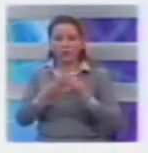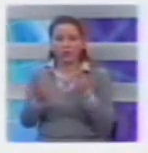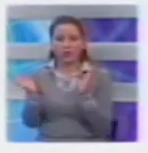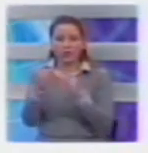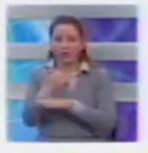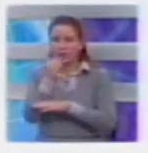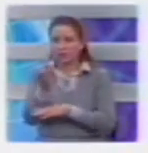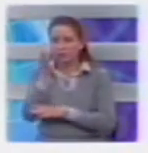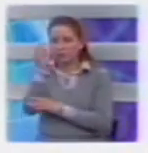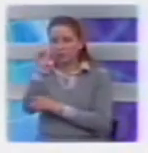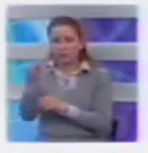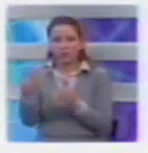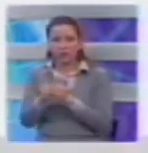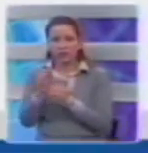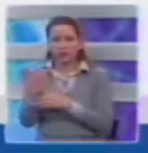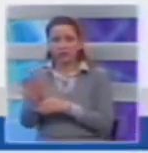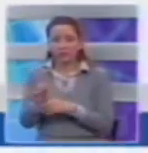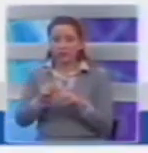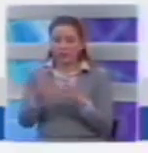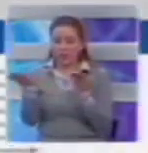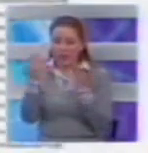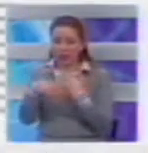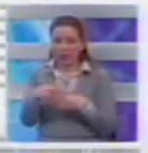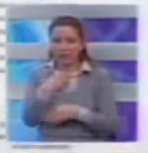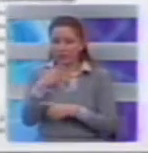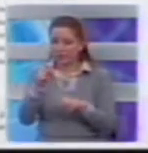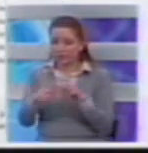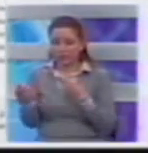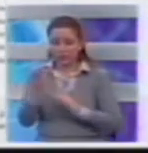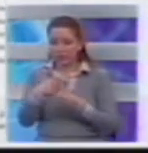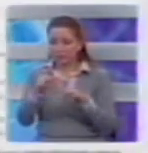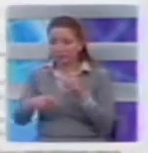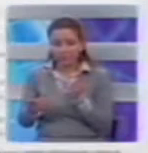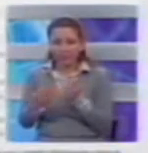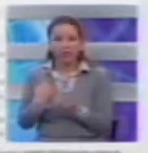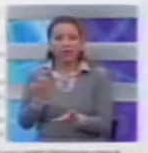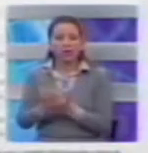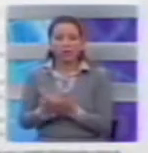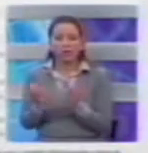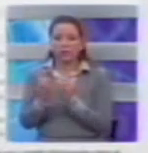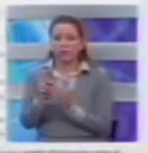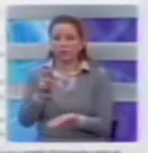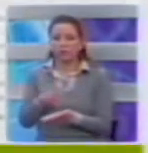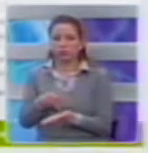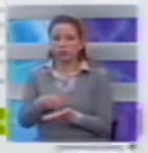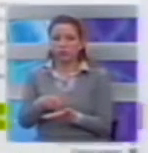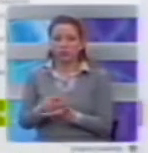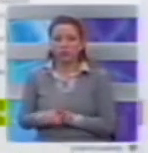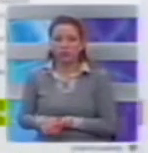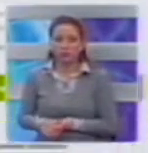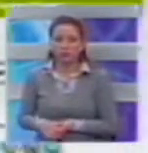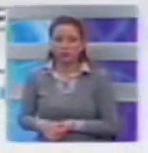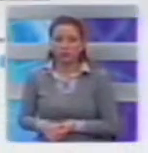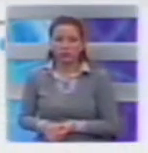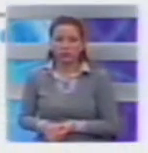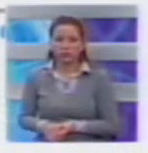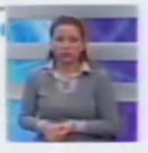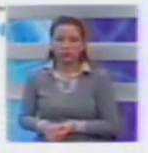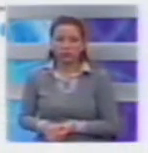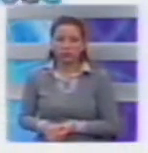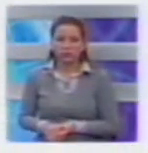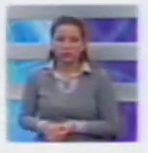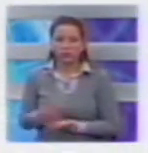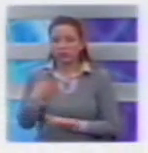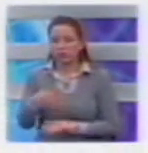gratis que puede generar ese equipo. Ahora, si se me acabaron las oportunidades de negocio, yo tengo que comprar más puntos, ¿no? Entonces, ahí